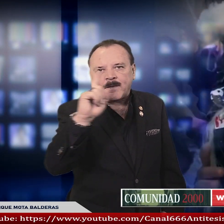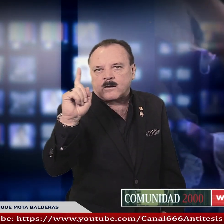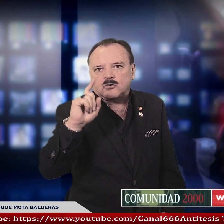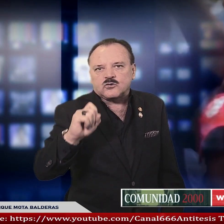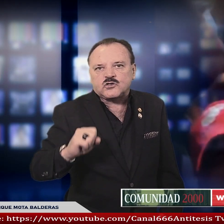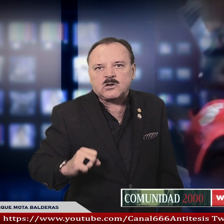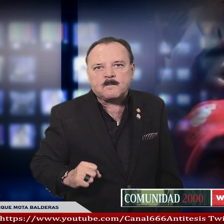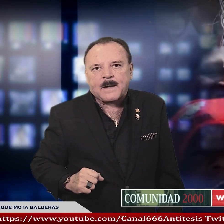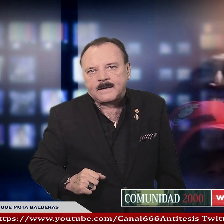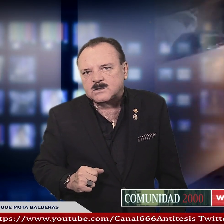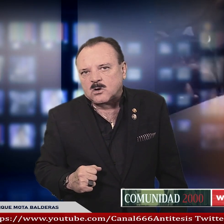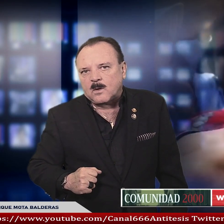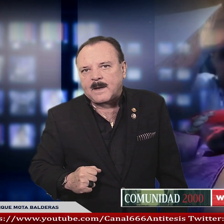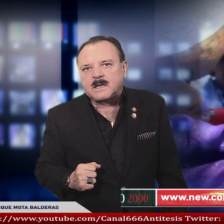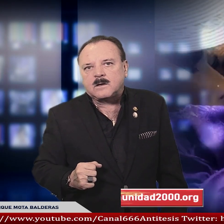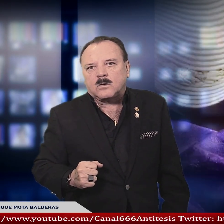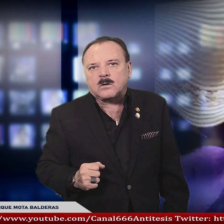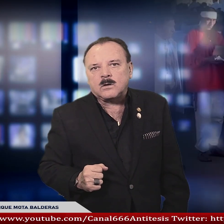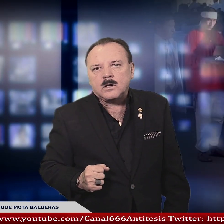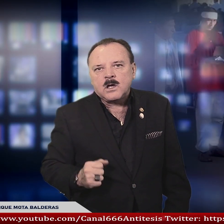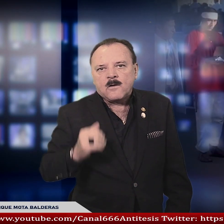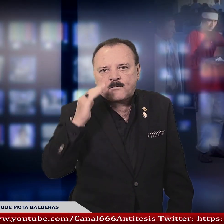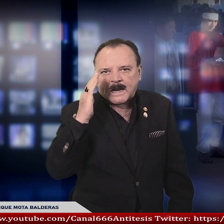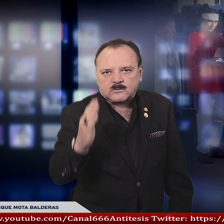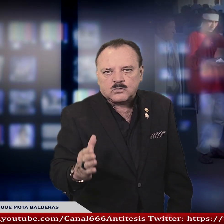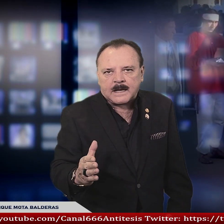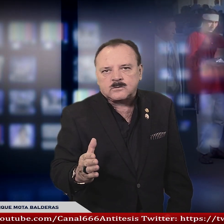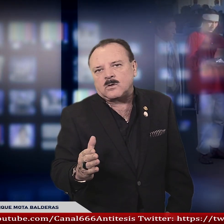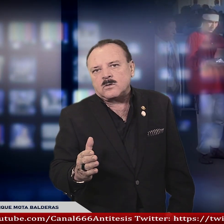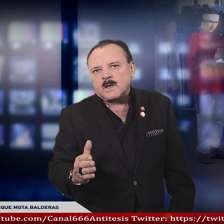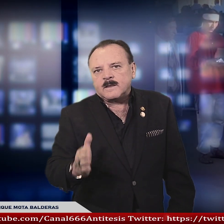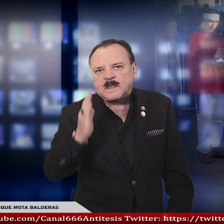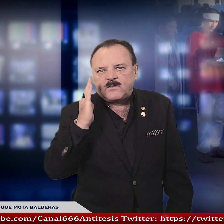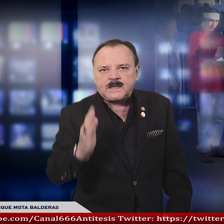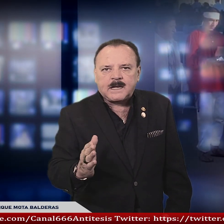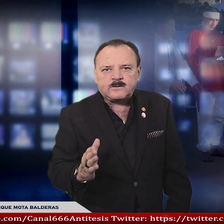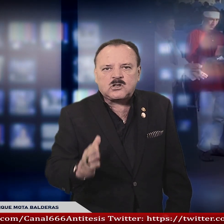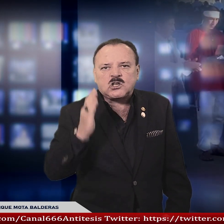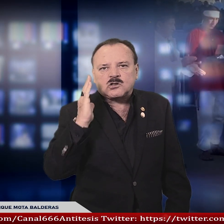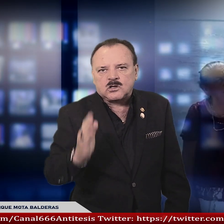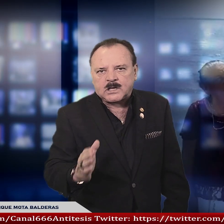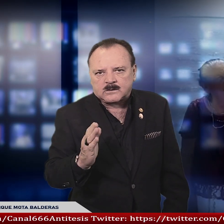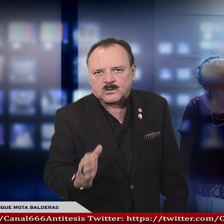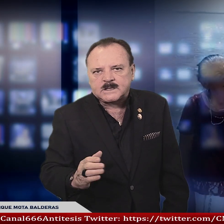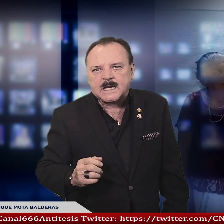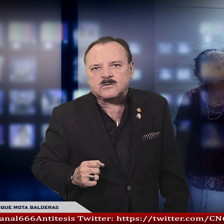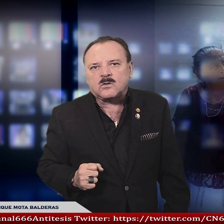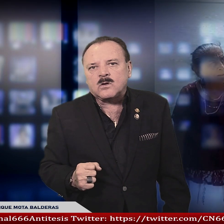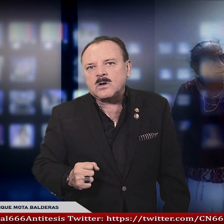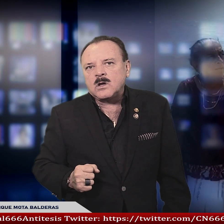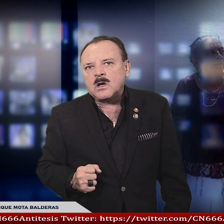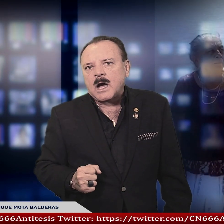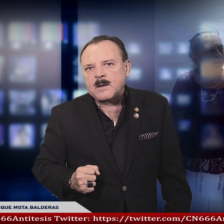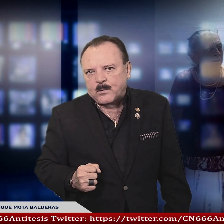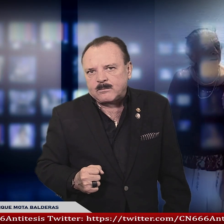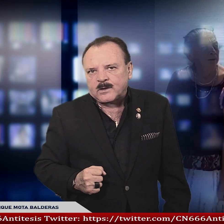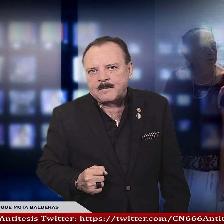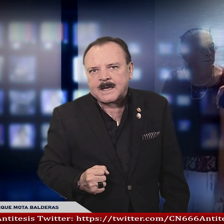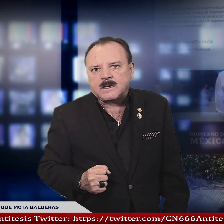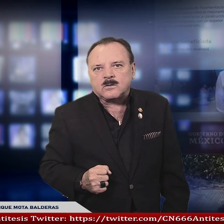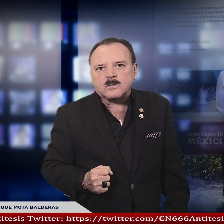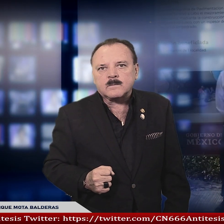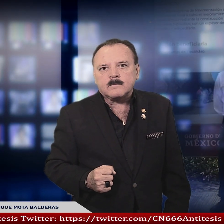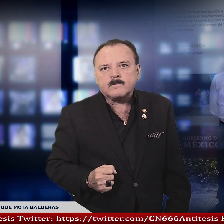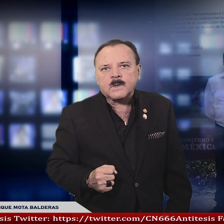se puede conducir un país como México fracturando, dividiendo y sectorizando al pueblo